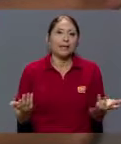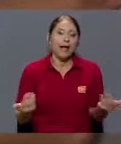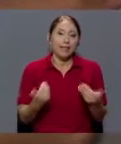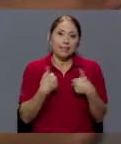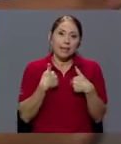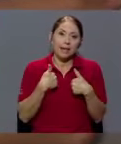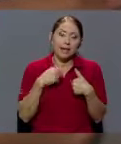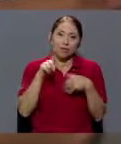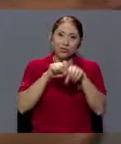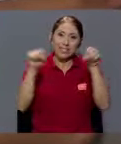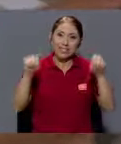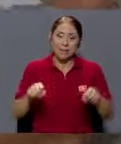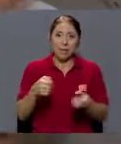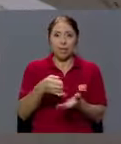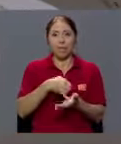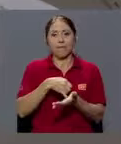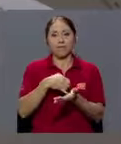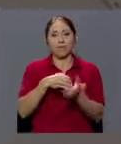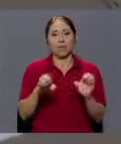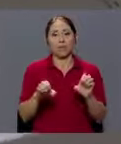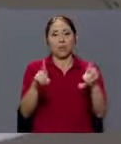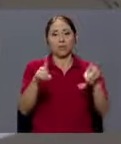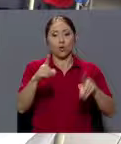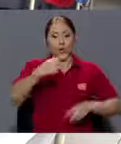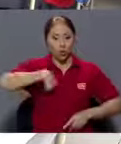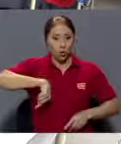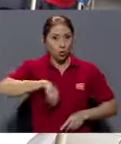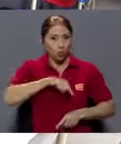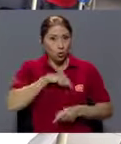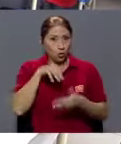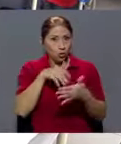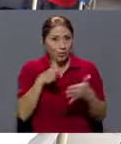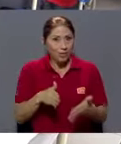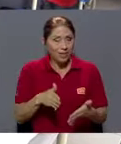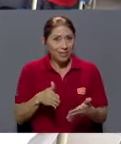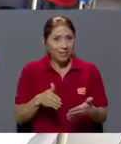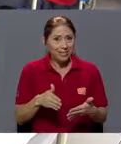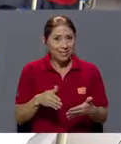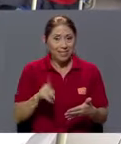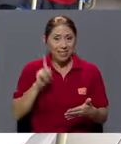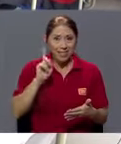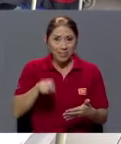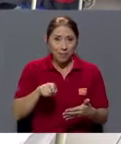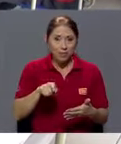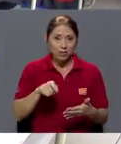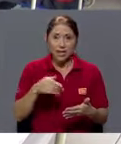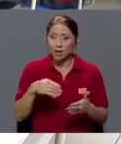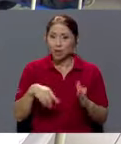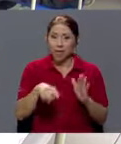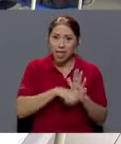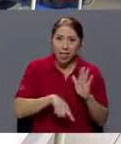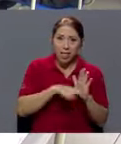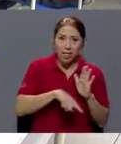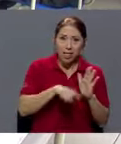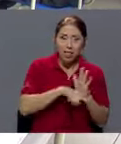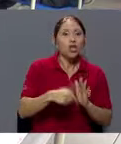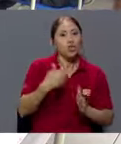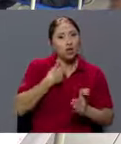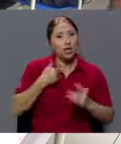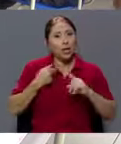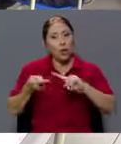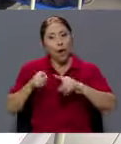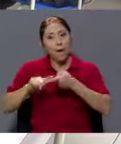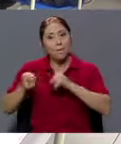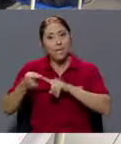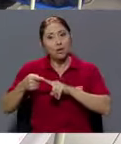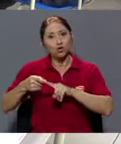al tener un sistema deficiente de educación, nosotros los estudiantes que estamos dentro de él tengamos que ser los perjudicados. Yo tengo amigos que